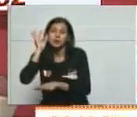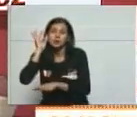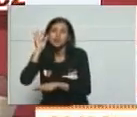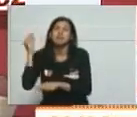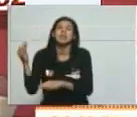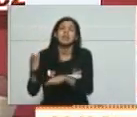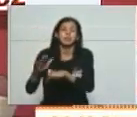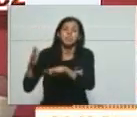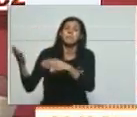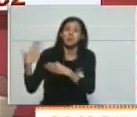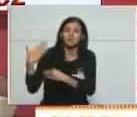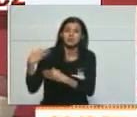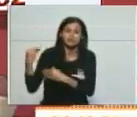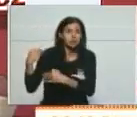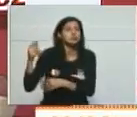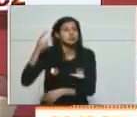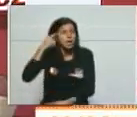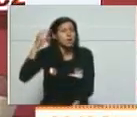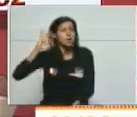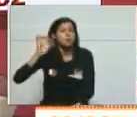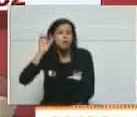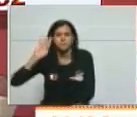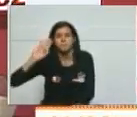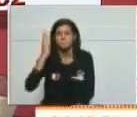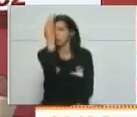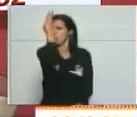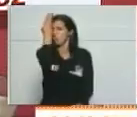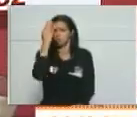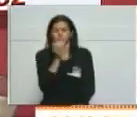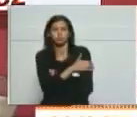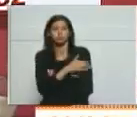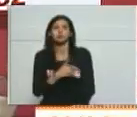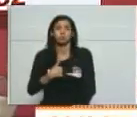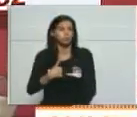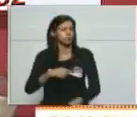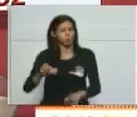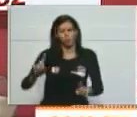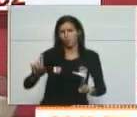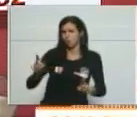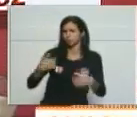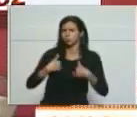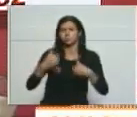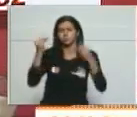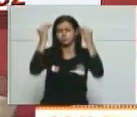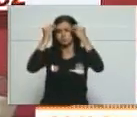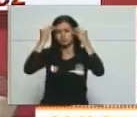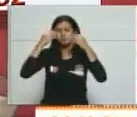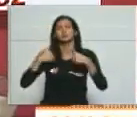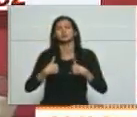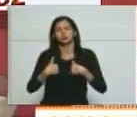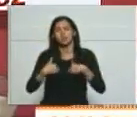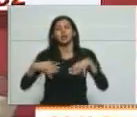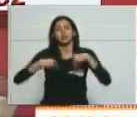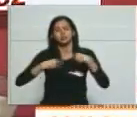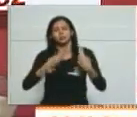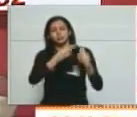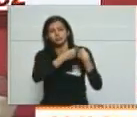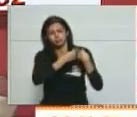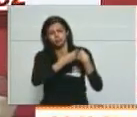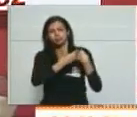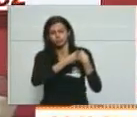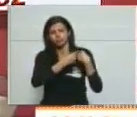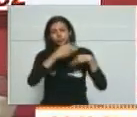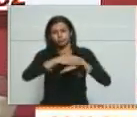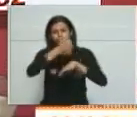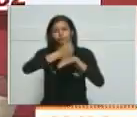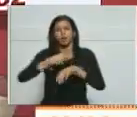ocurriendo. Y yo asumí la responsabilidad y lo hice. Hoy pido disculpas a la revolución. Por eso creo